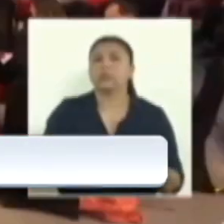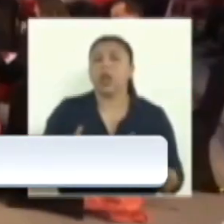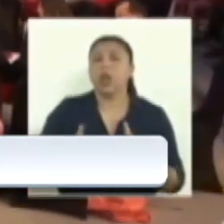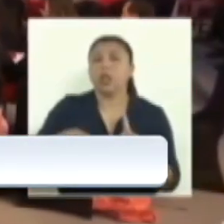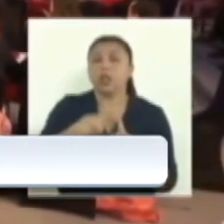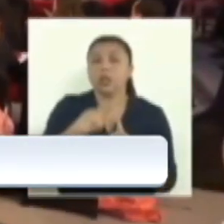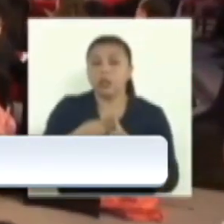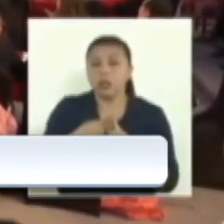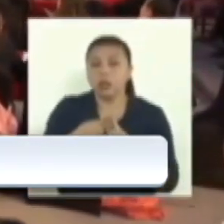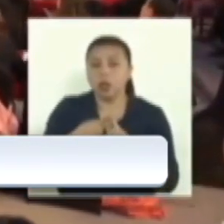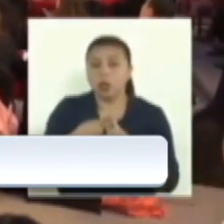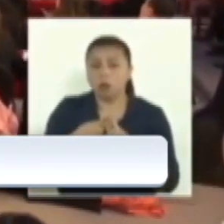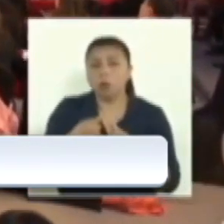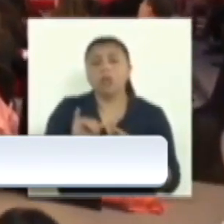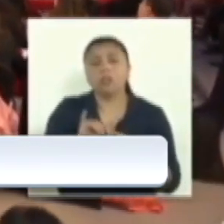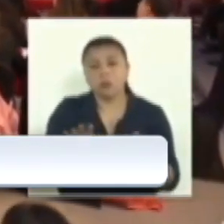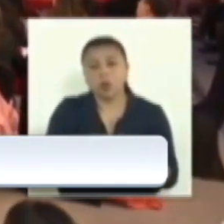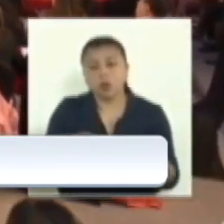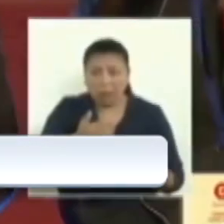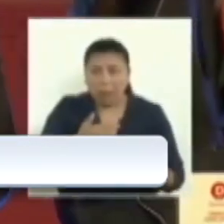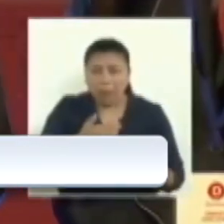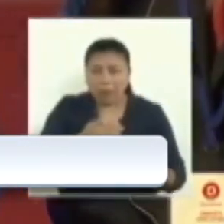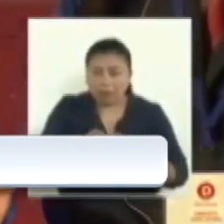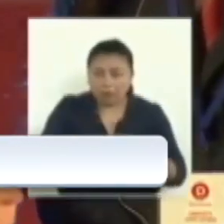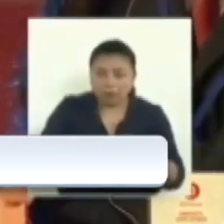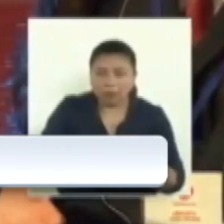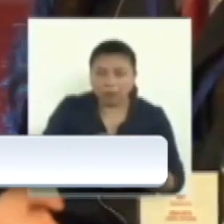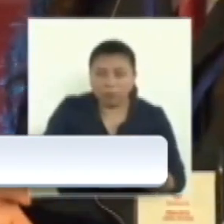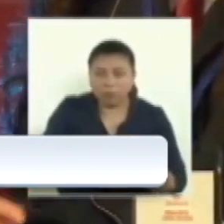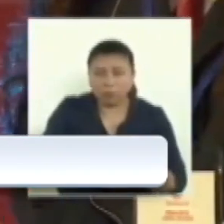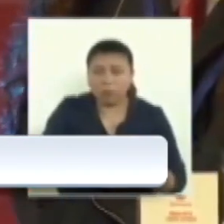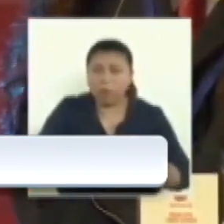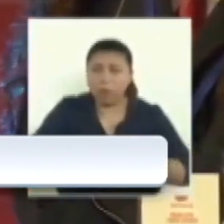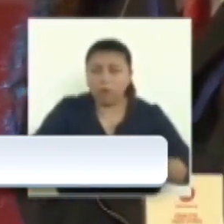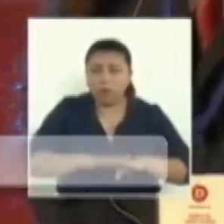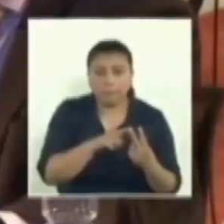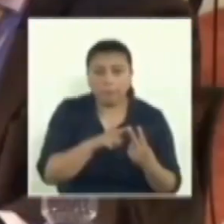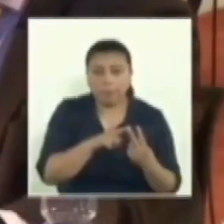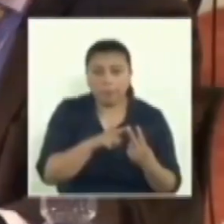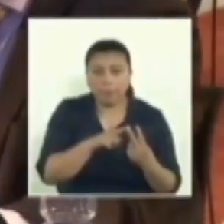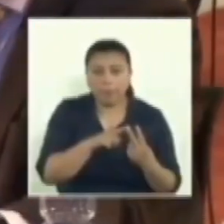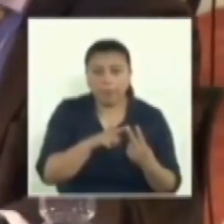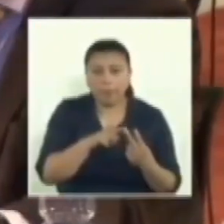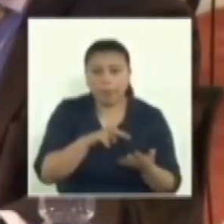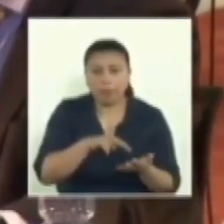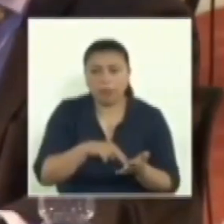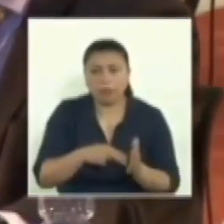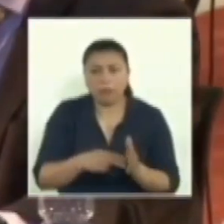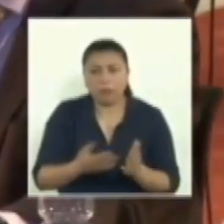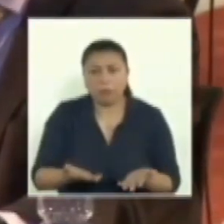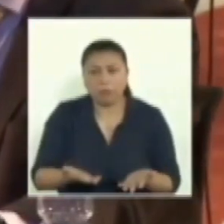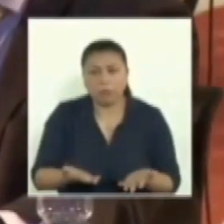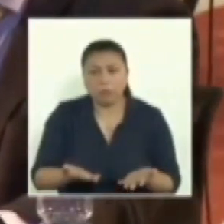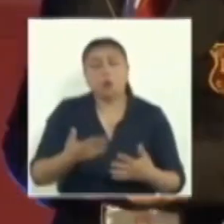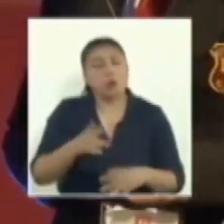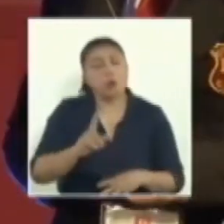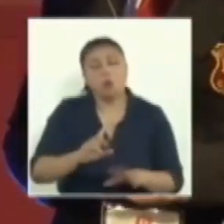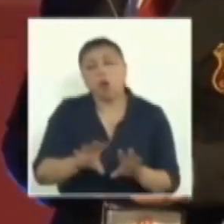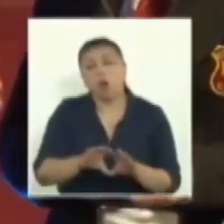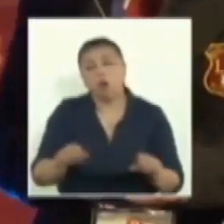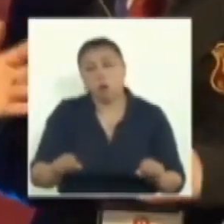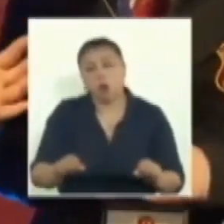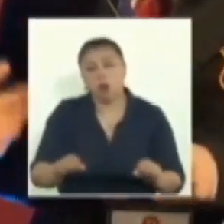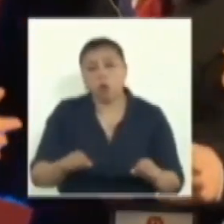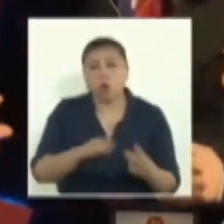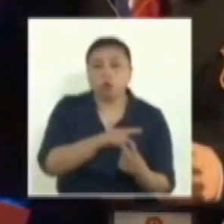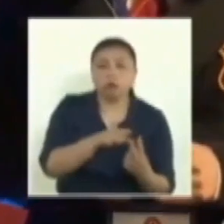la ronda de preguntas, las jóvenes con toda seguridad respondieron ante las dudas. Si estas